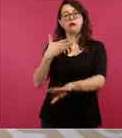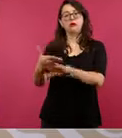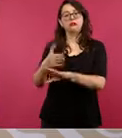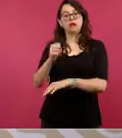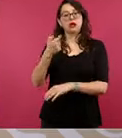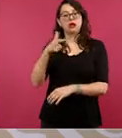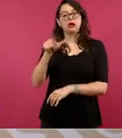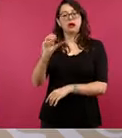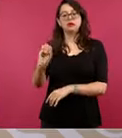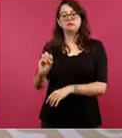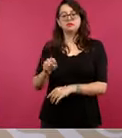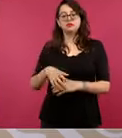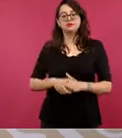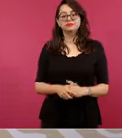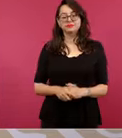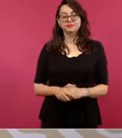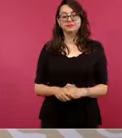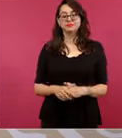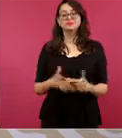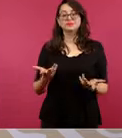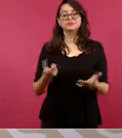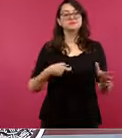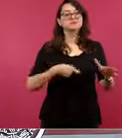para el apoyo a la reforma